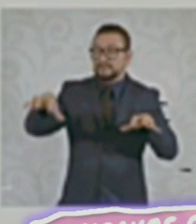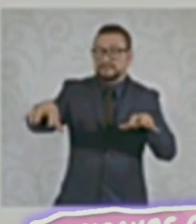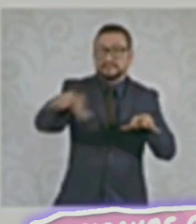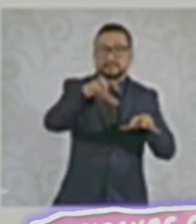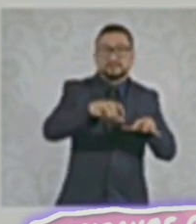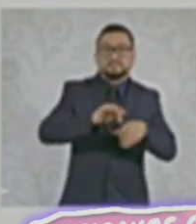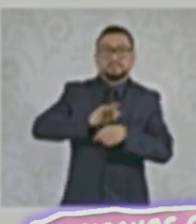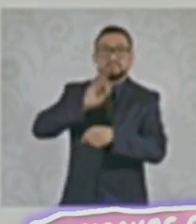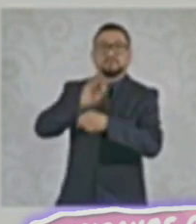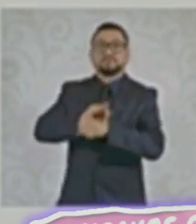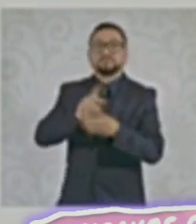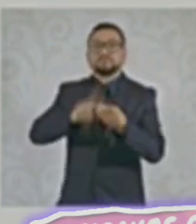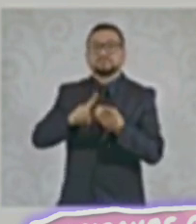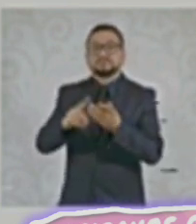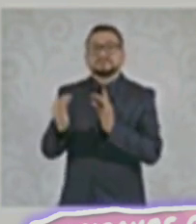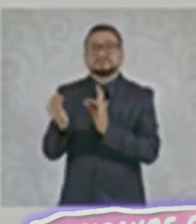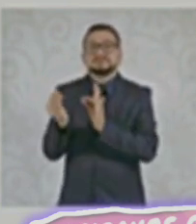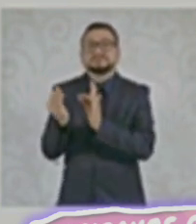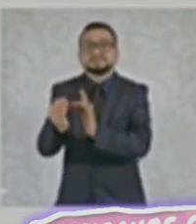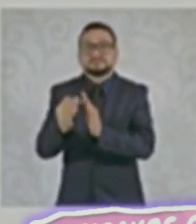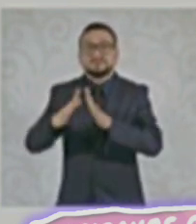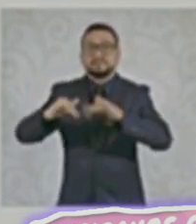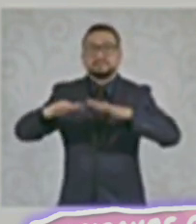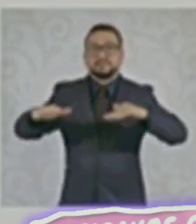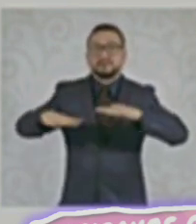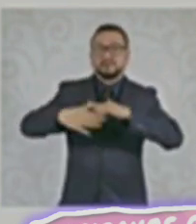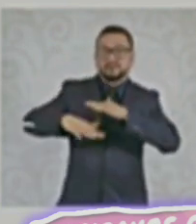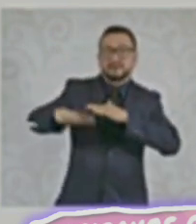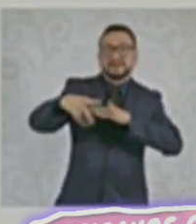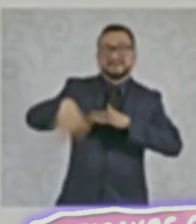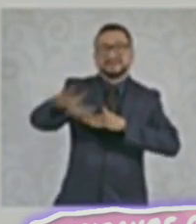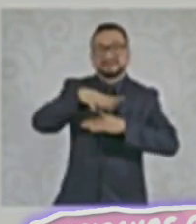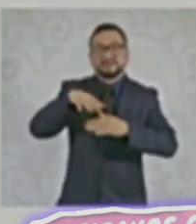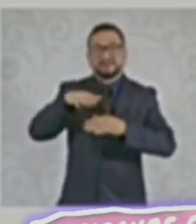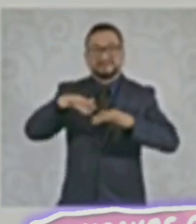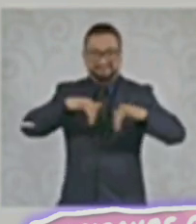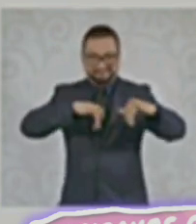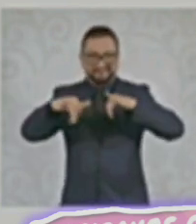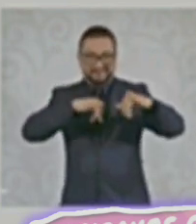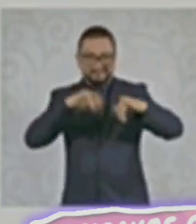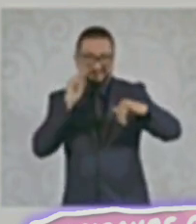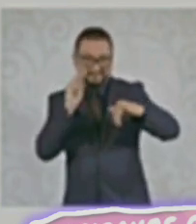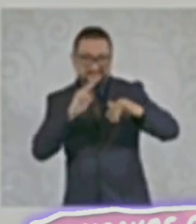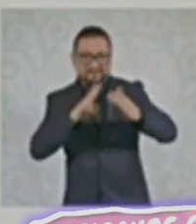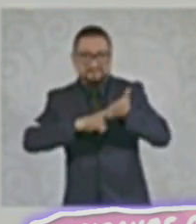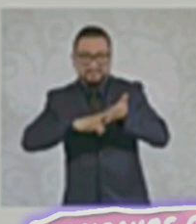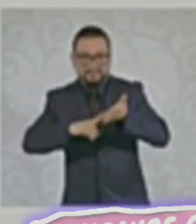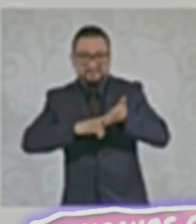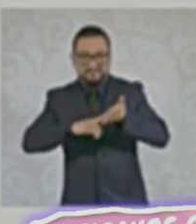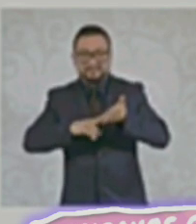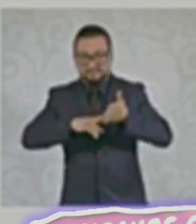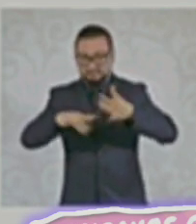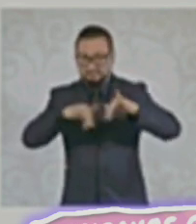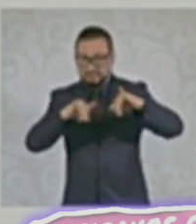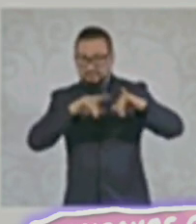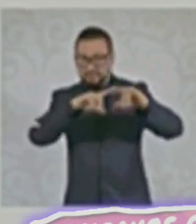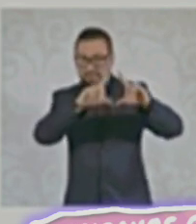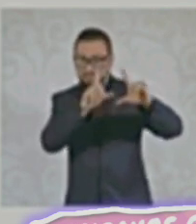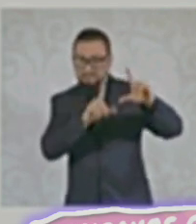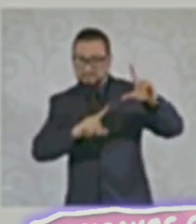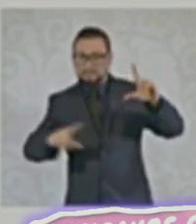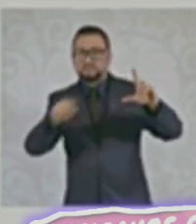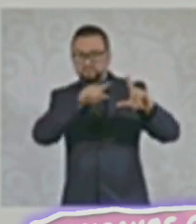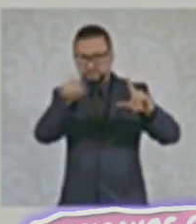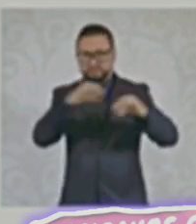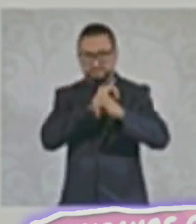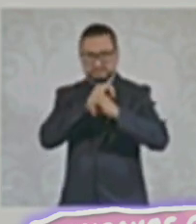zonas marinas, que es lo verde, ¿verdad? Y nosotros tenemos este mapa que no se ve nada, pero sí se ve el mapa por lo menos, pero lo pueden bajar de la